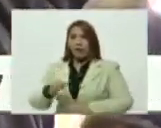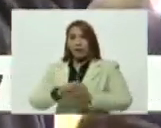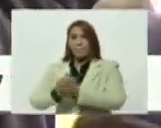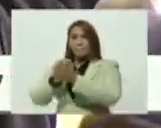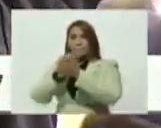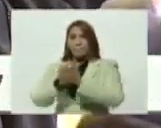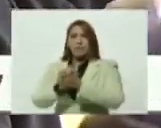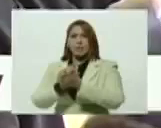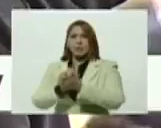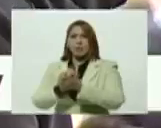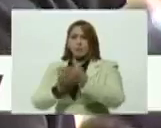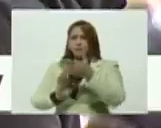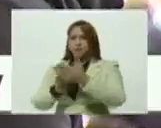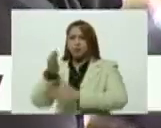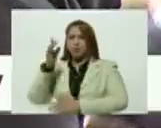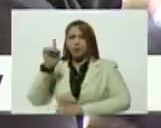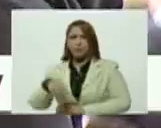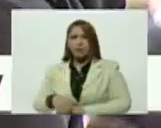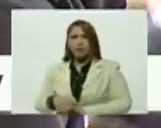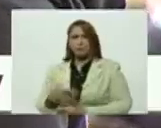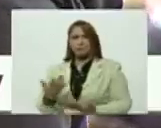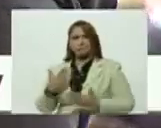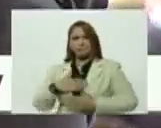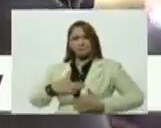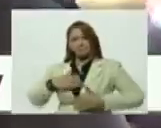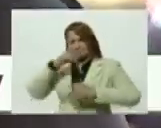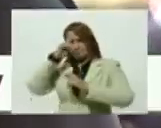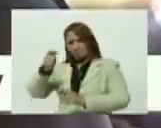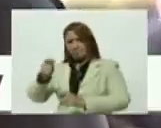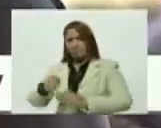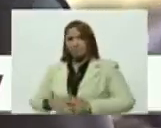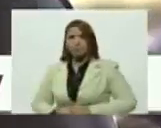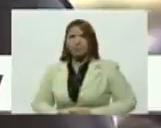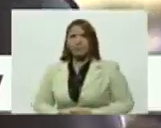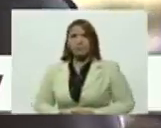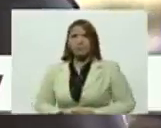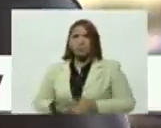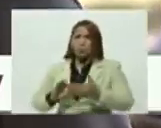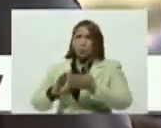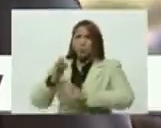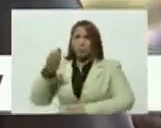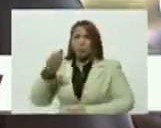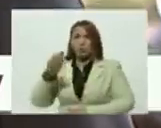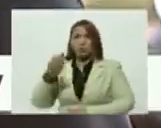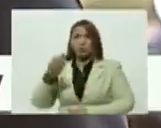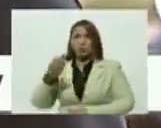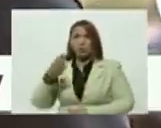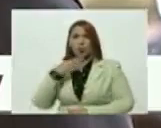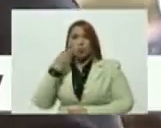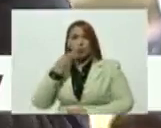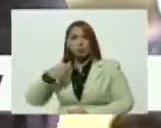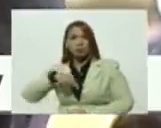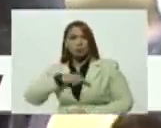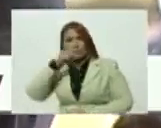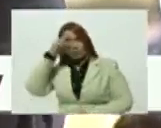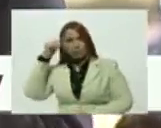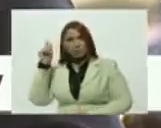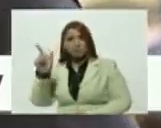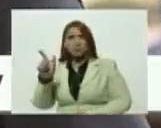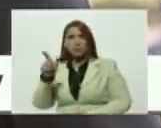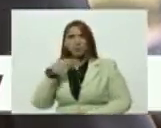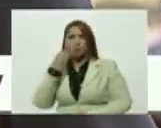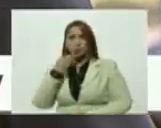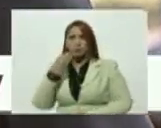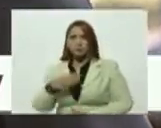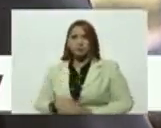y compañeras fundadores que también merecen todo nuestro reconocimiento, fundadores de la juventud de nuestro partido. Bueno, presidente,